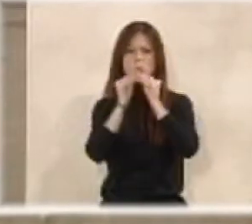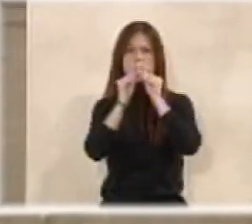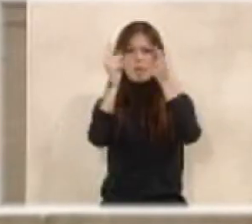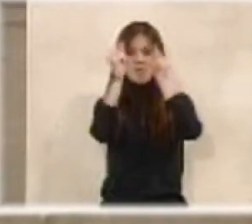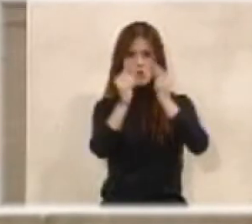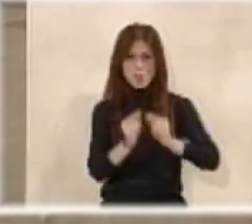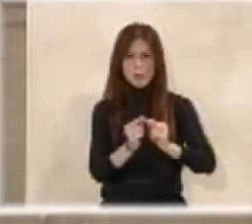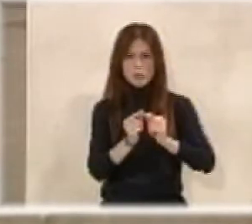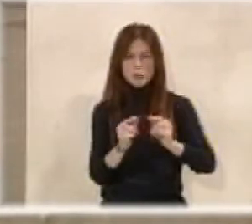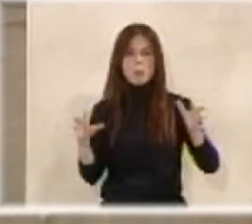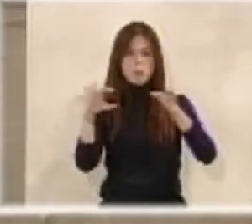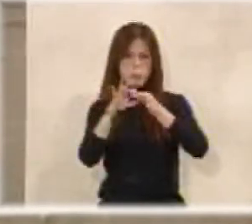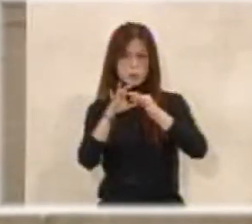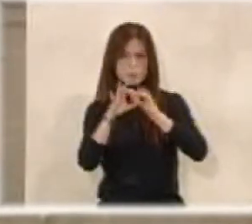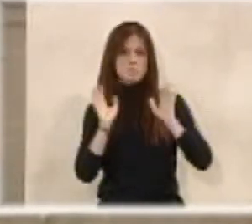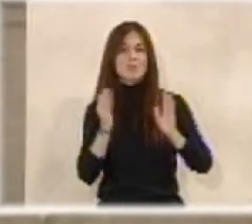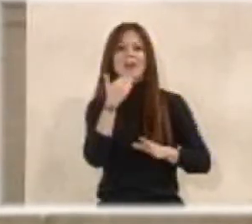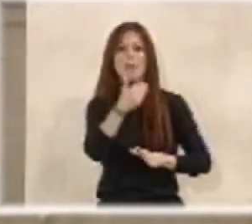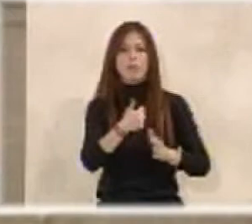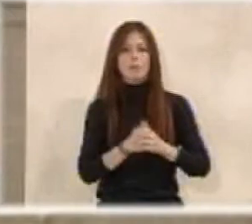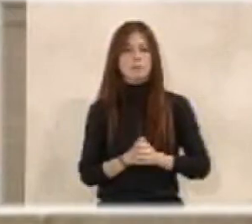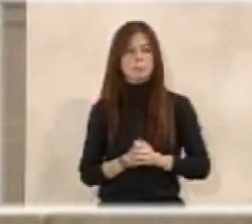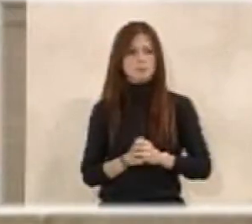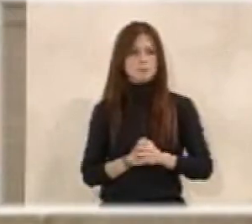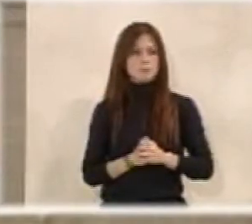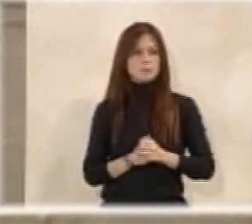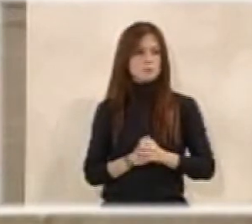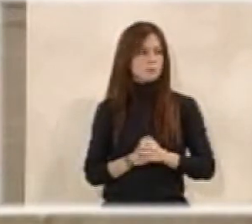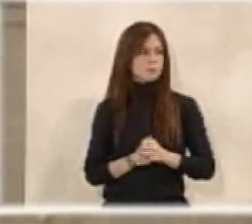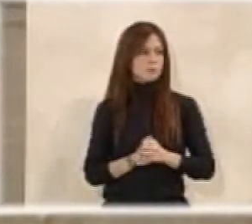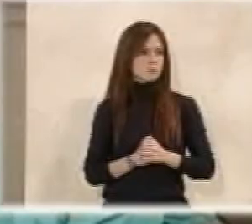presupuesto en esta partida. Gracias.